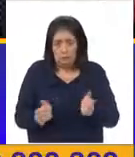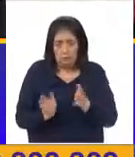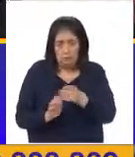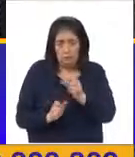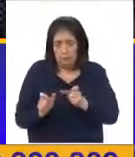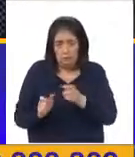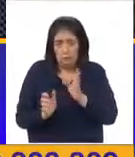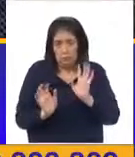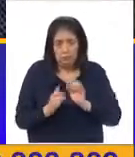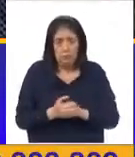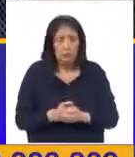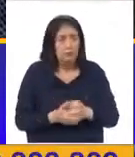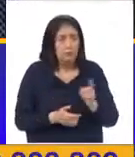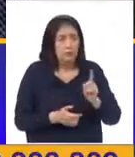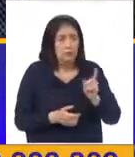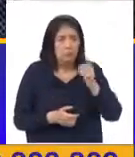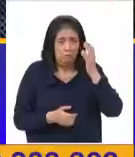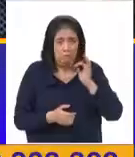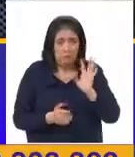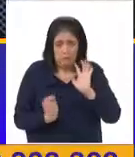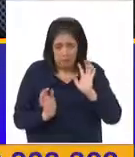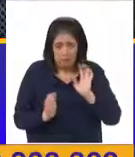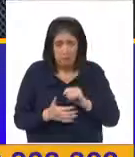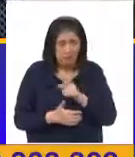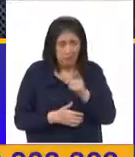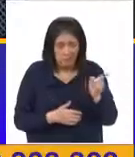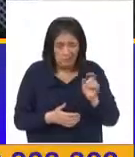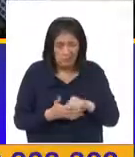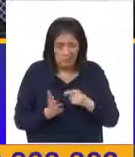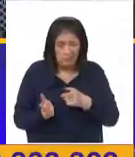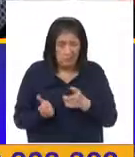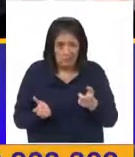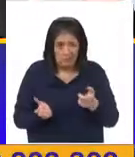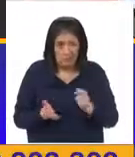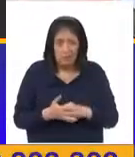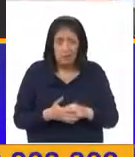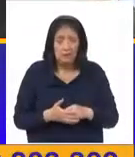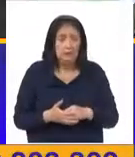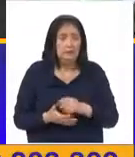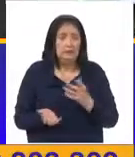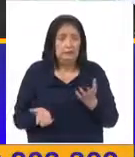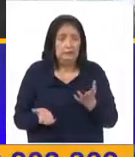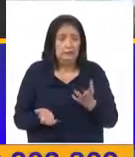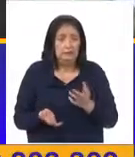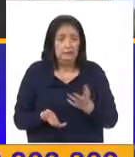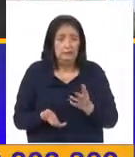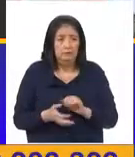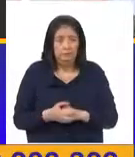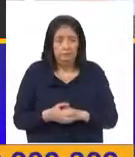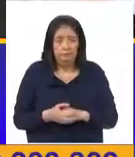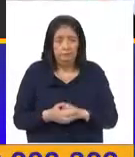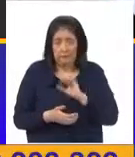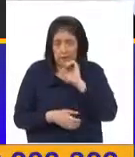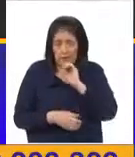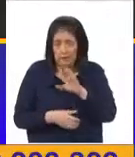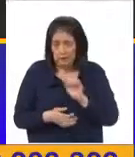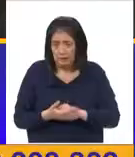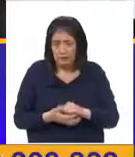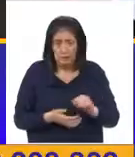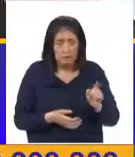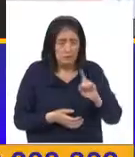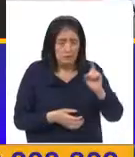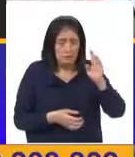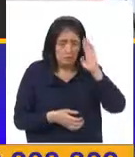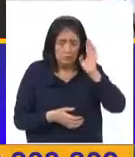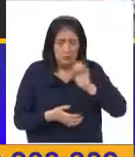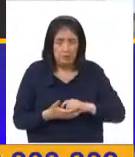pueblo. No cree que es una provocación. No cree que es una provocación. Decir no a la policía,